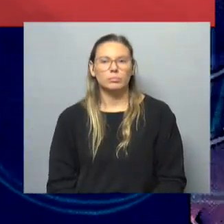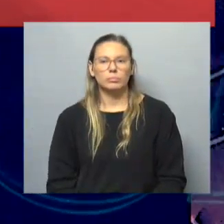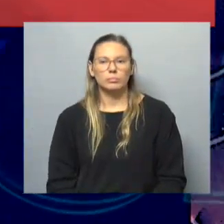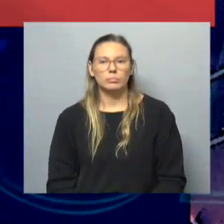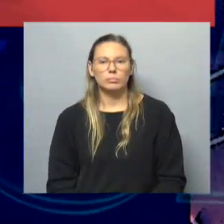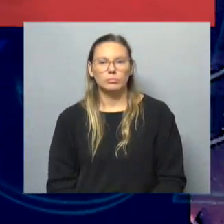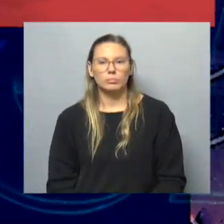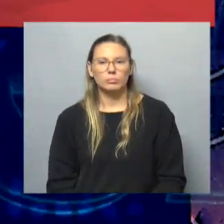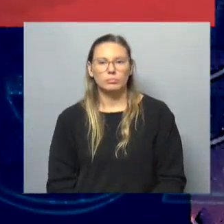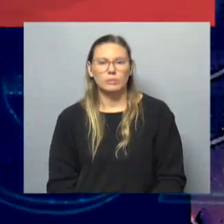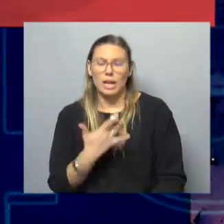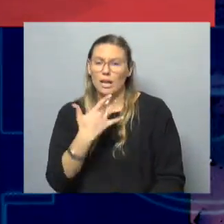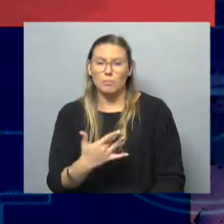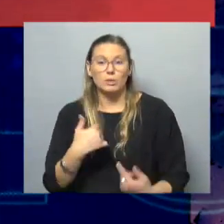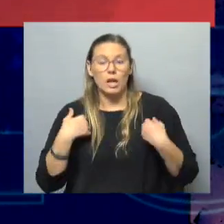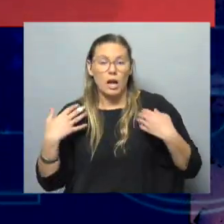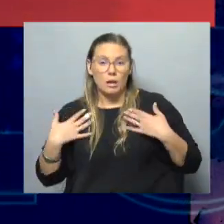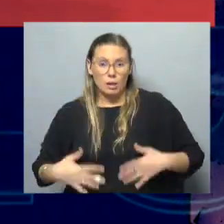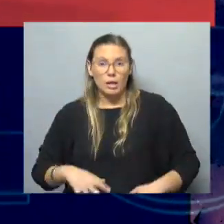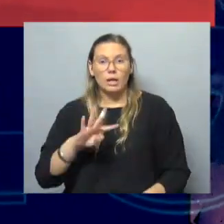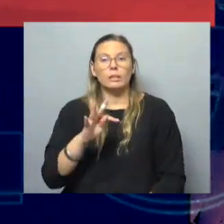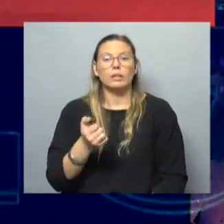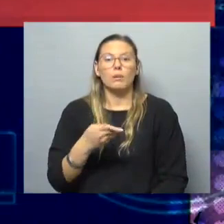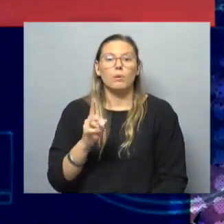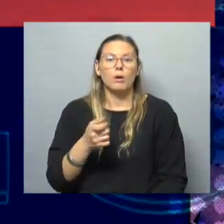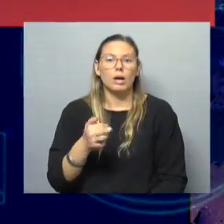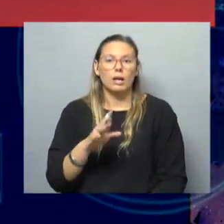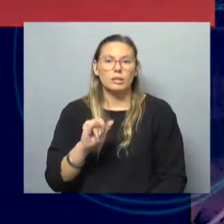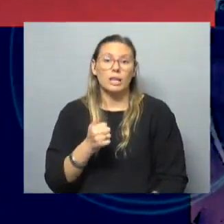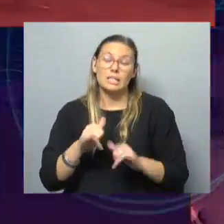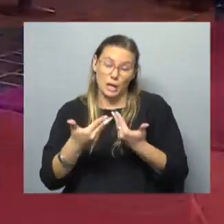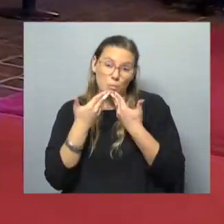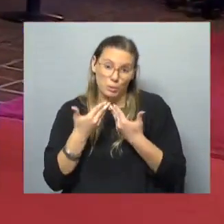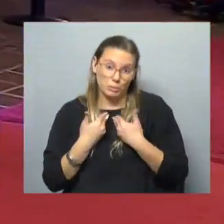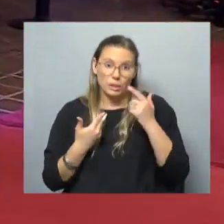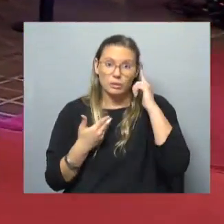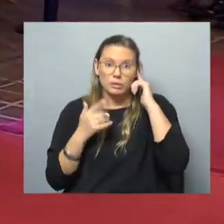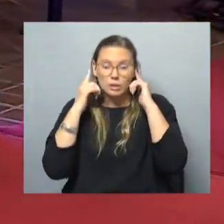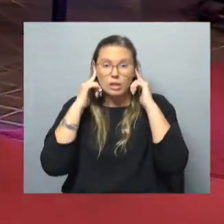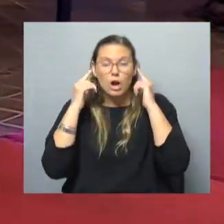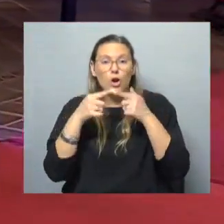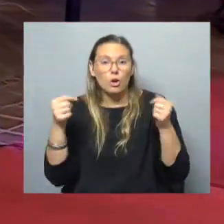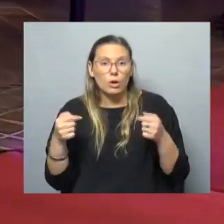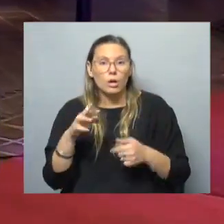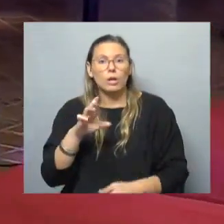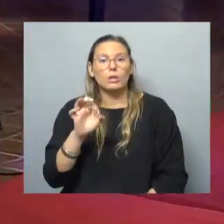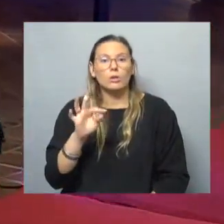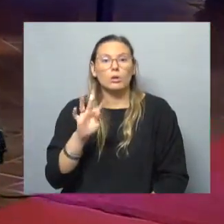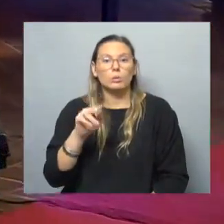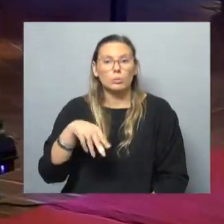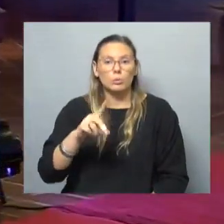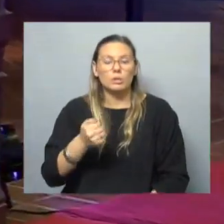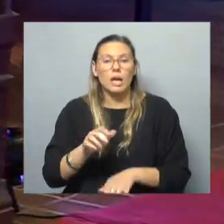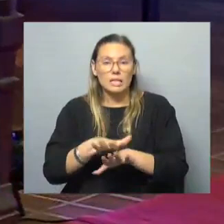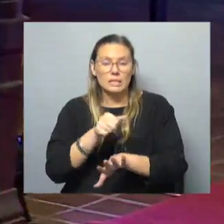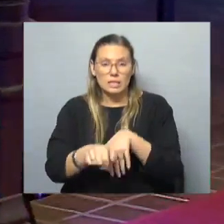Claro que sí. Bueno, hermosa, les cuento que mi vestido es de Tavo García, ya que me preguntaron. Los accesorios son de Rotunda, los